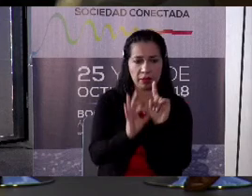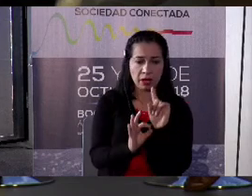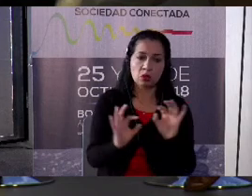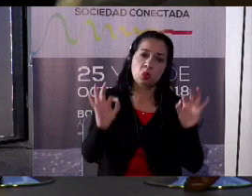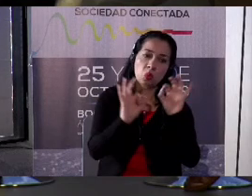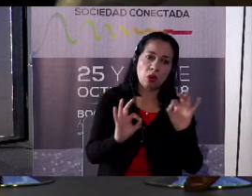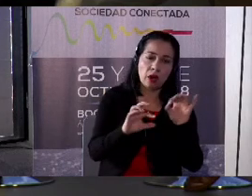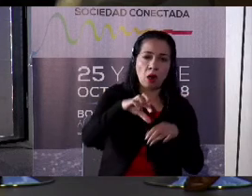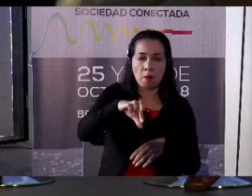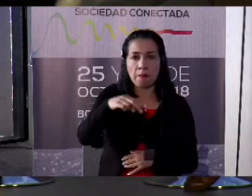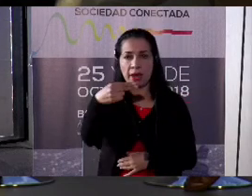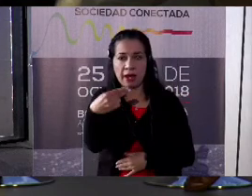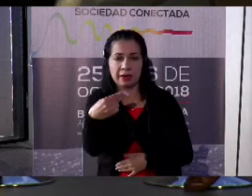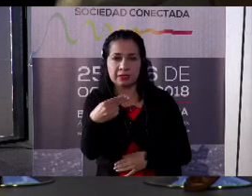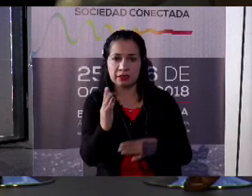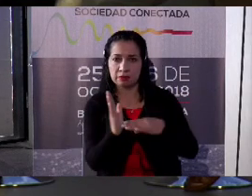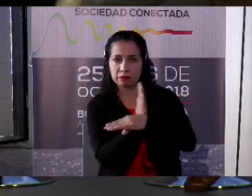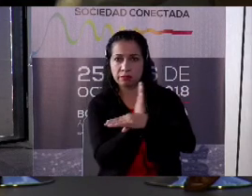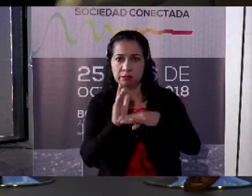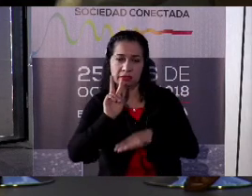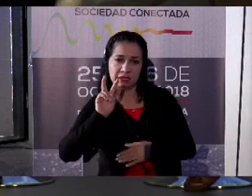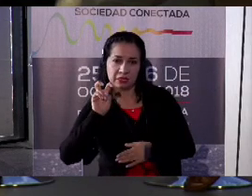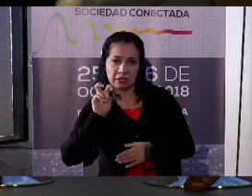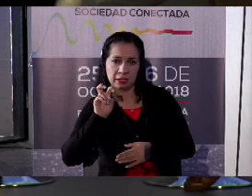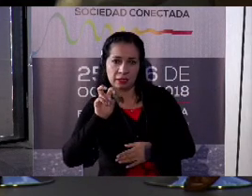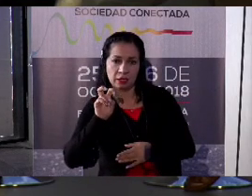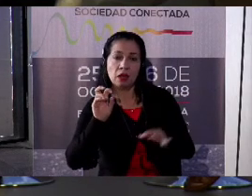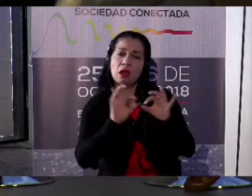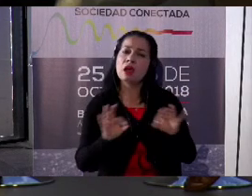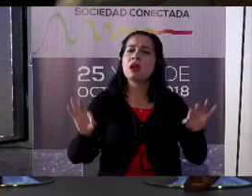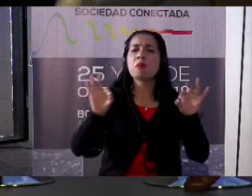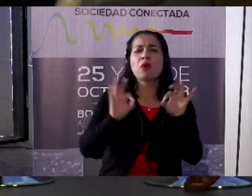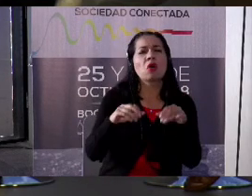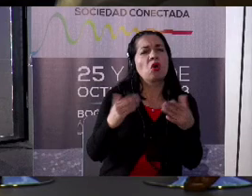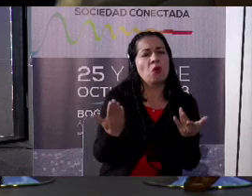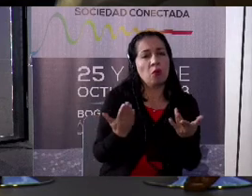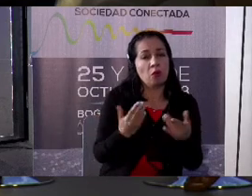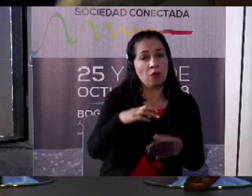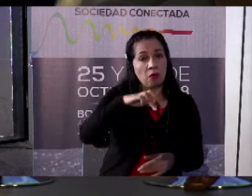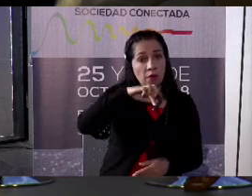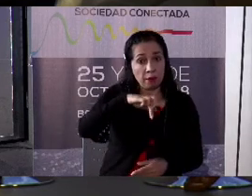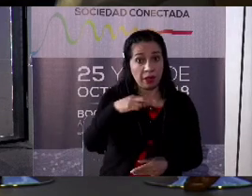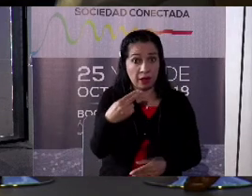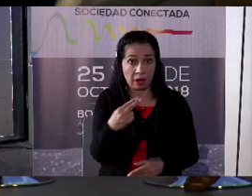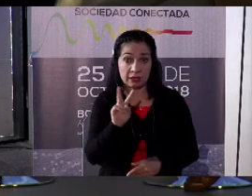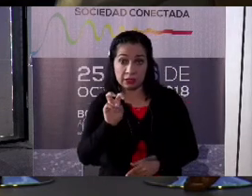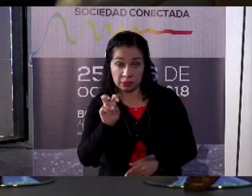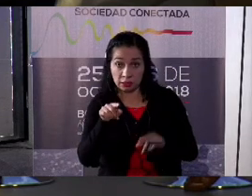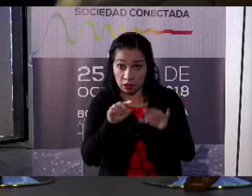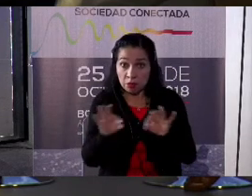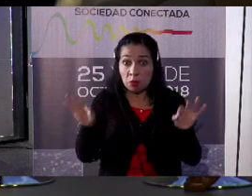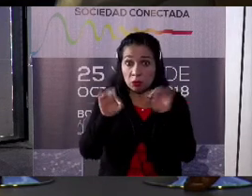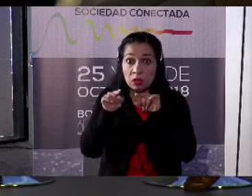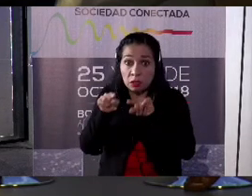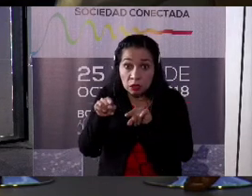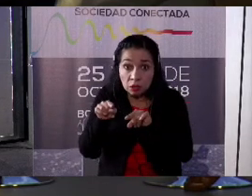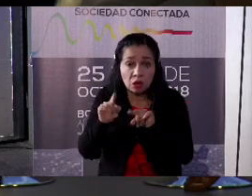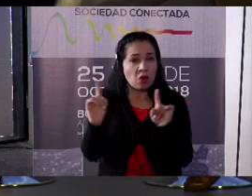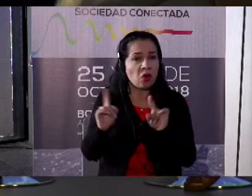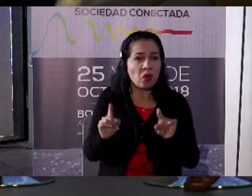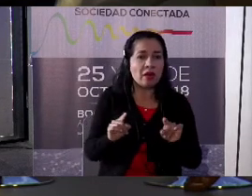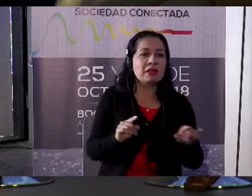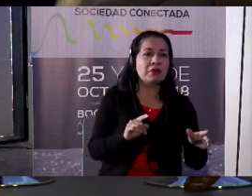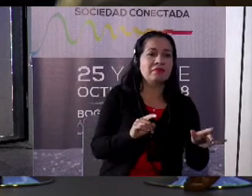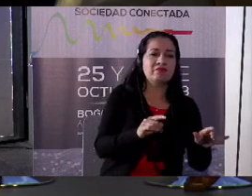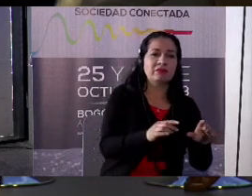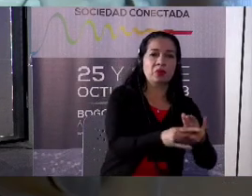7 pues lo que importa no es que el pH sea 7 sino ese mensaje una vez enviado a una plataforma